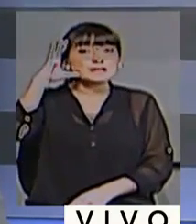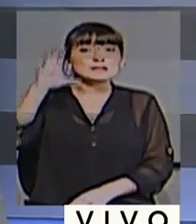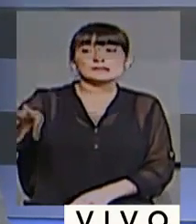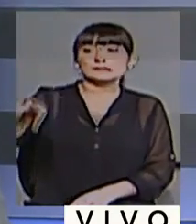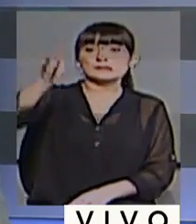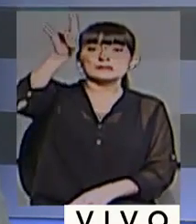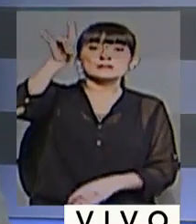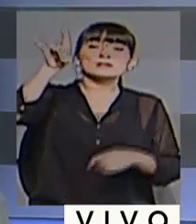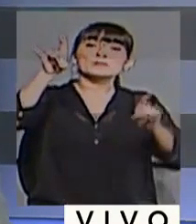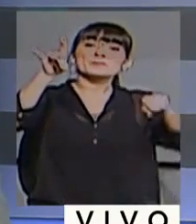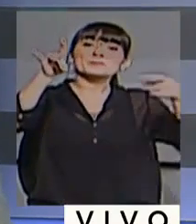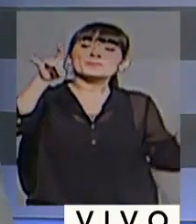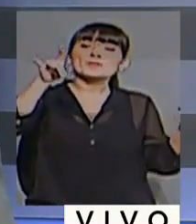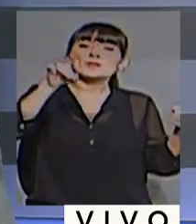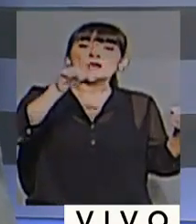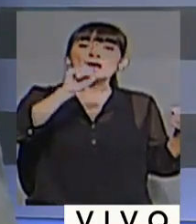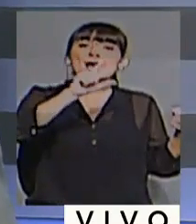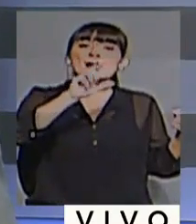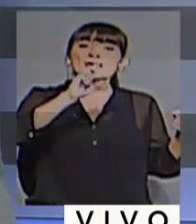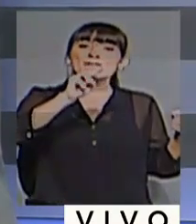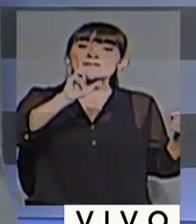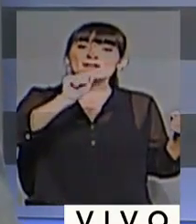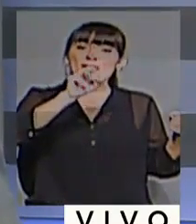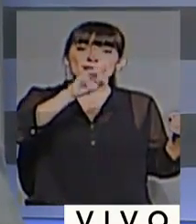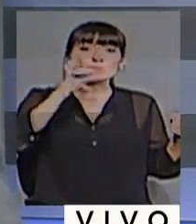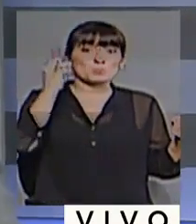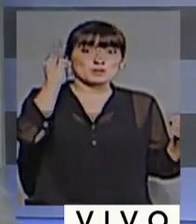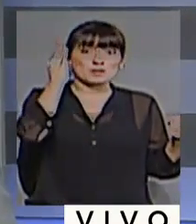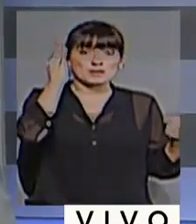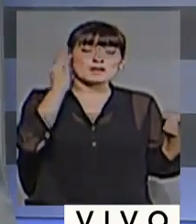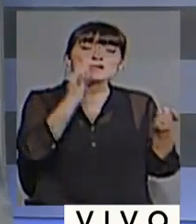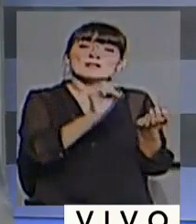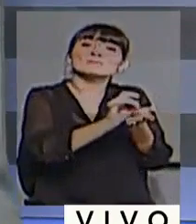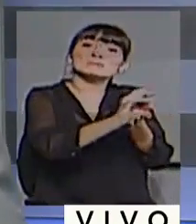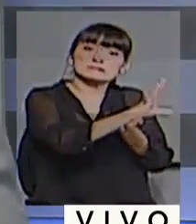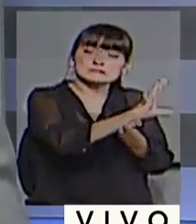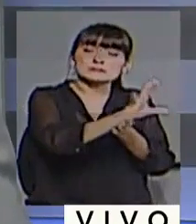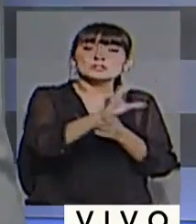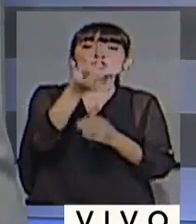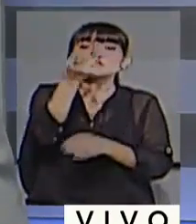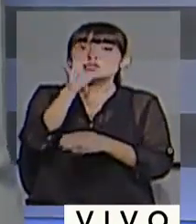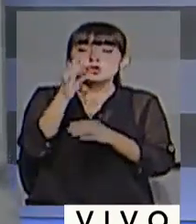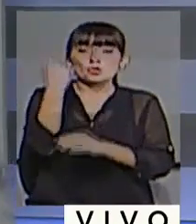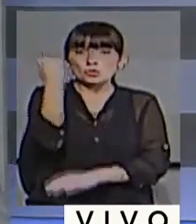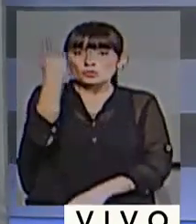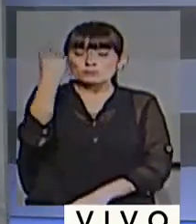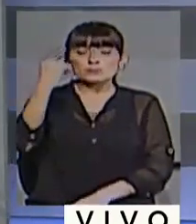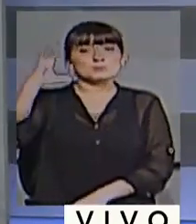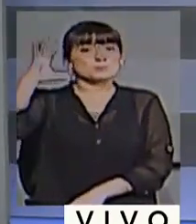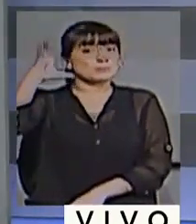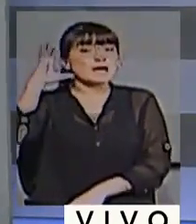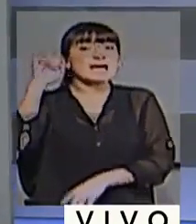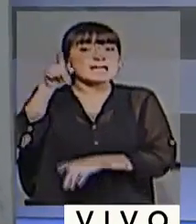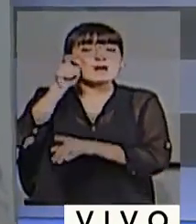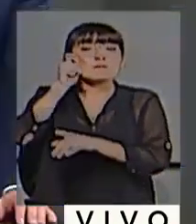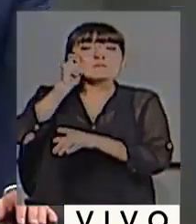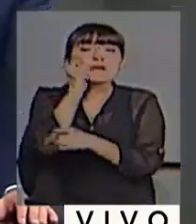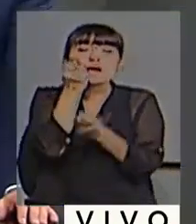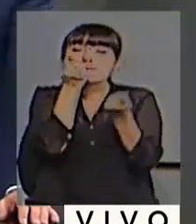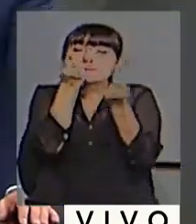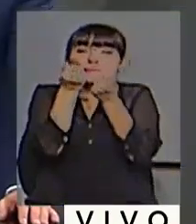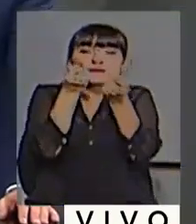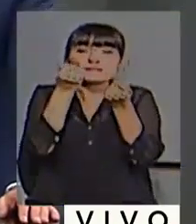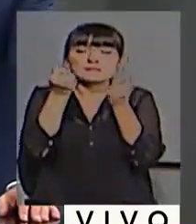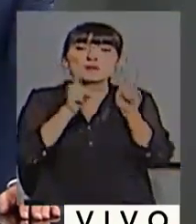Michelle Bachelet sola. Y, por lo tanto, ahí comienza una especie, visto desde afuera, como un arrinconamiento de los sectores